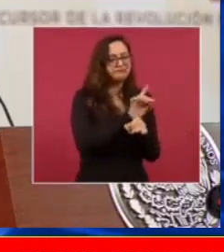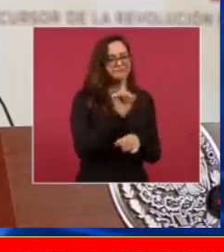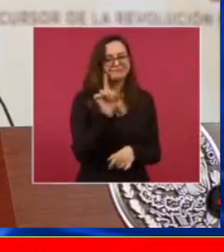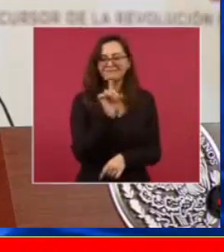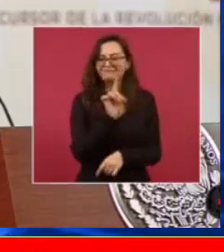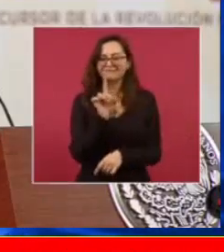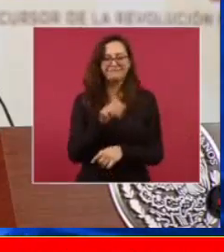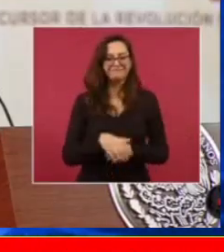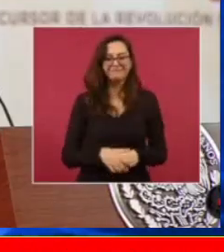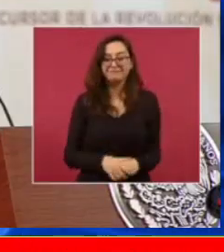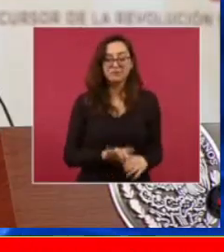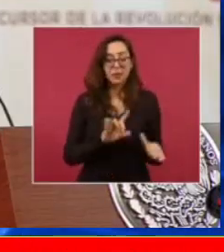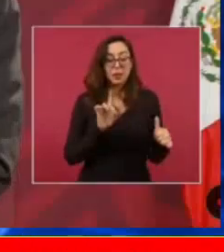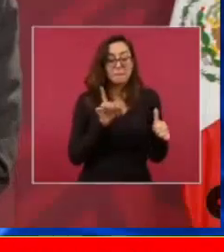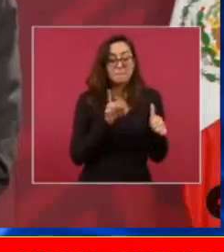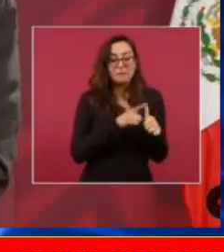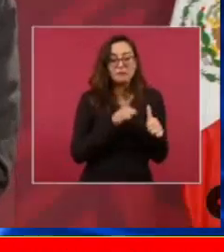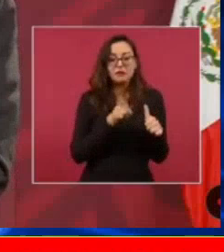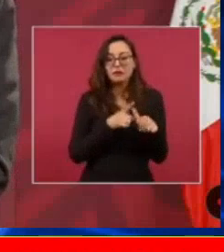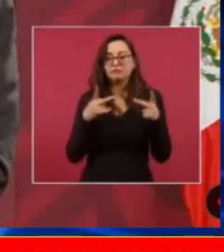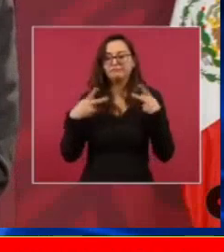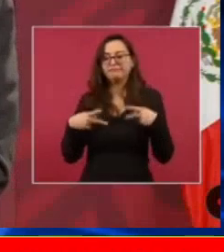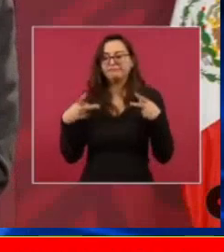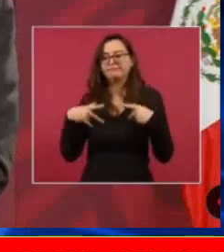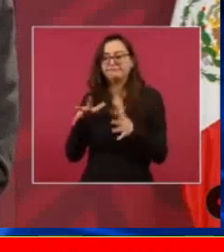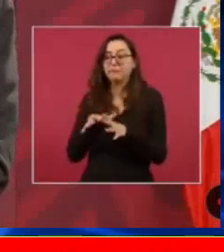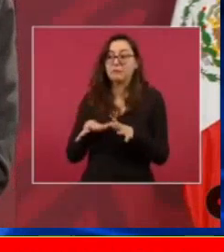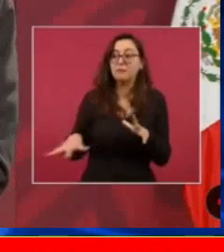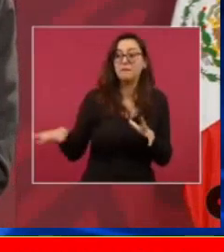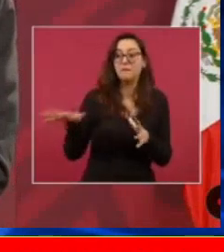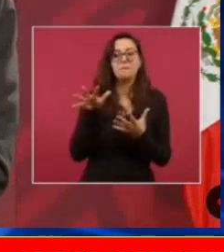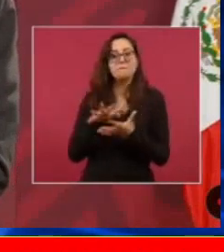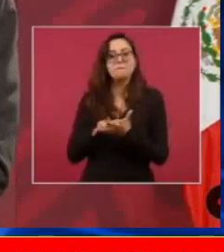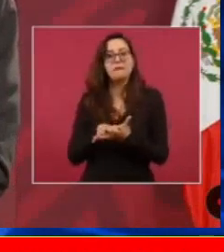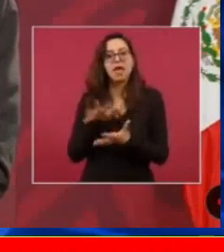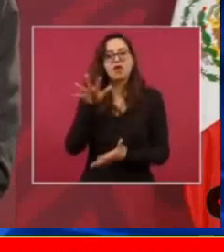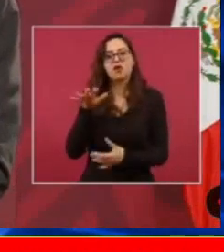ver y atender al pueblo.